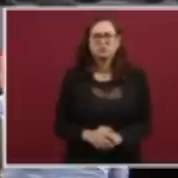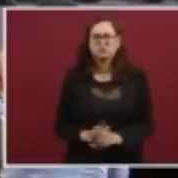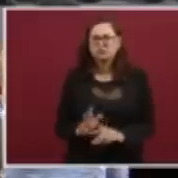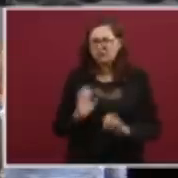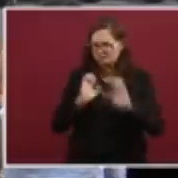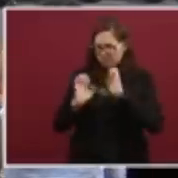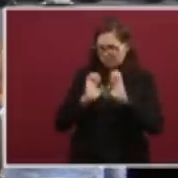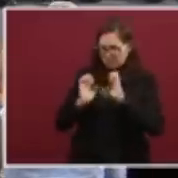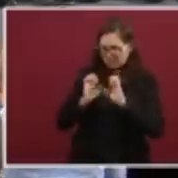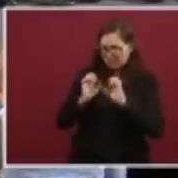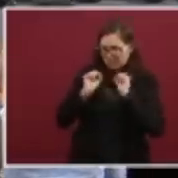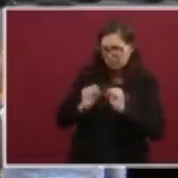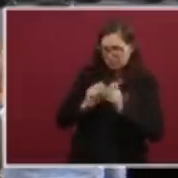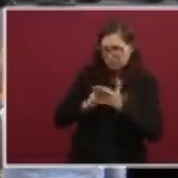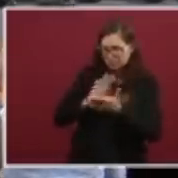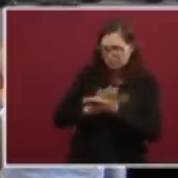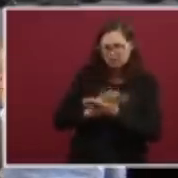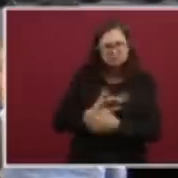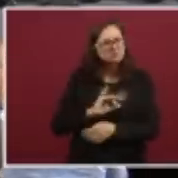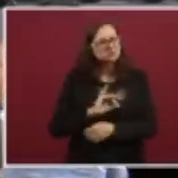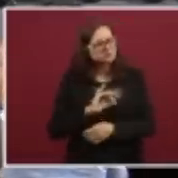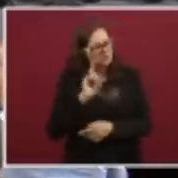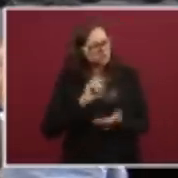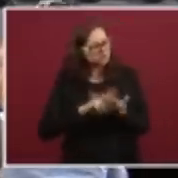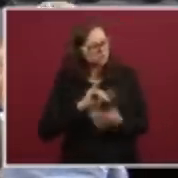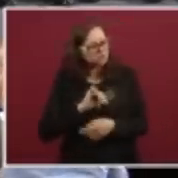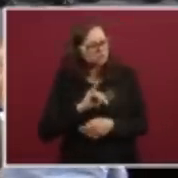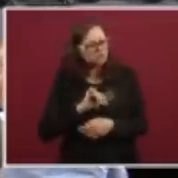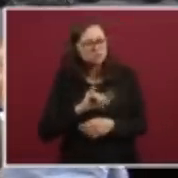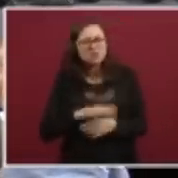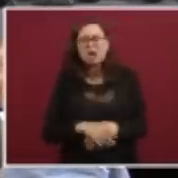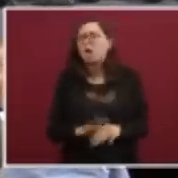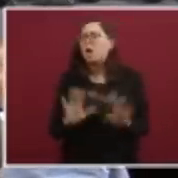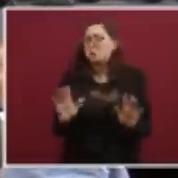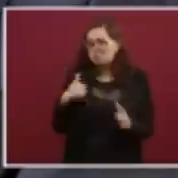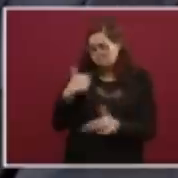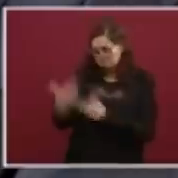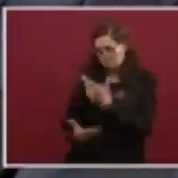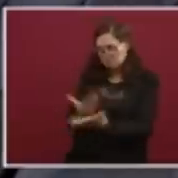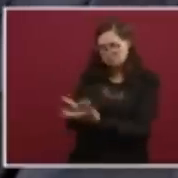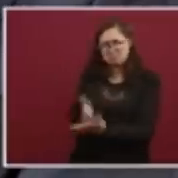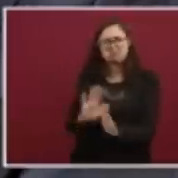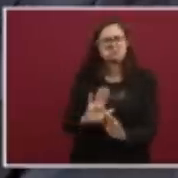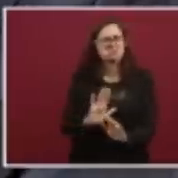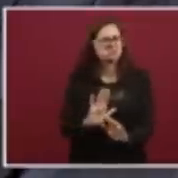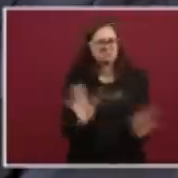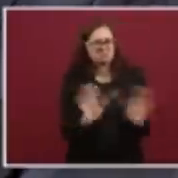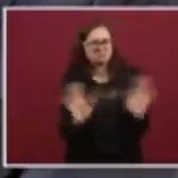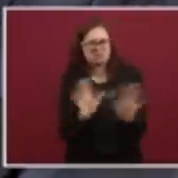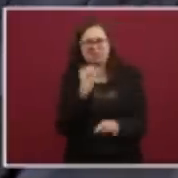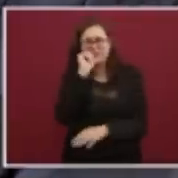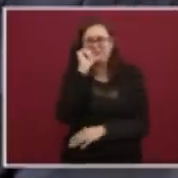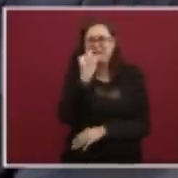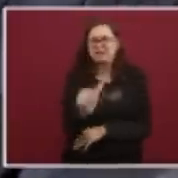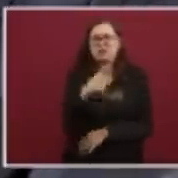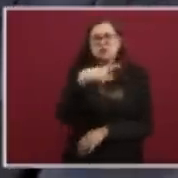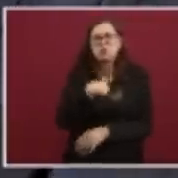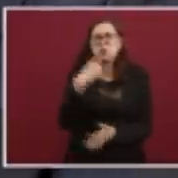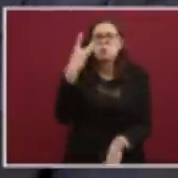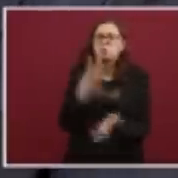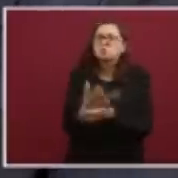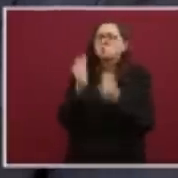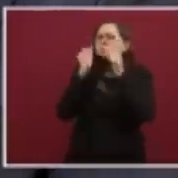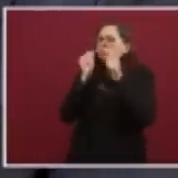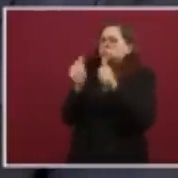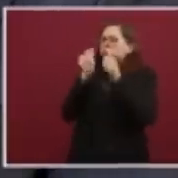entrevista. Sí, me dicen que sí. ¿Qué le va a plantear el presidente? No, yo voy a escuchar y desde luego a